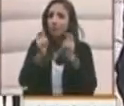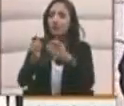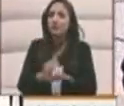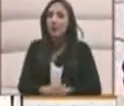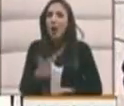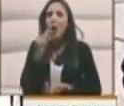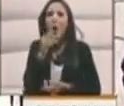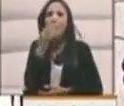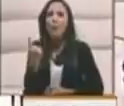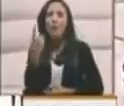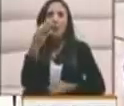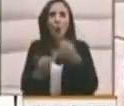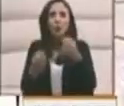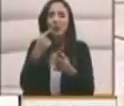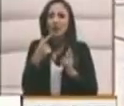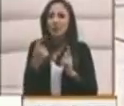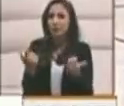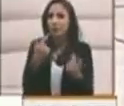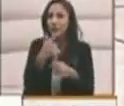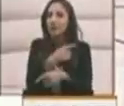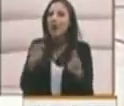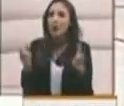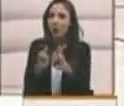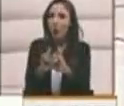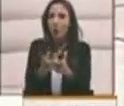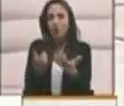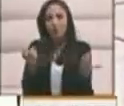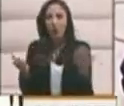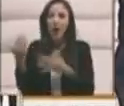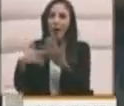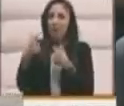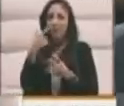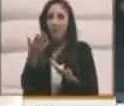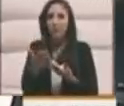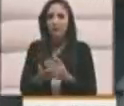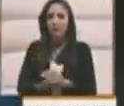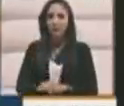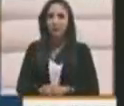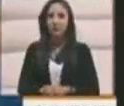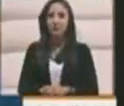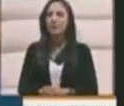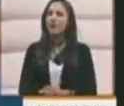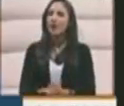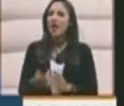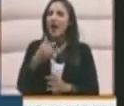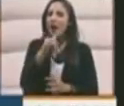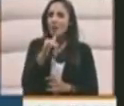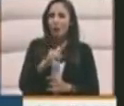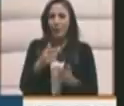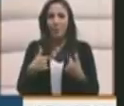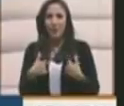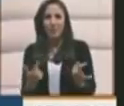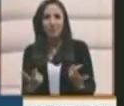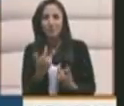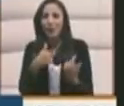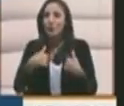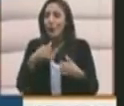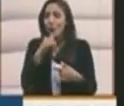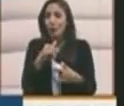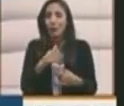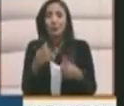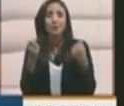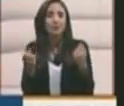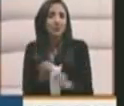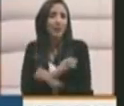Bailey, que supuestamente estuvo en una reunión días antes del atentado. Vean esto. Lo que me han contado mis fuentes, y estoy bien informado,